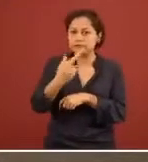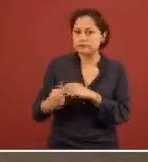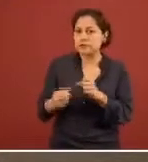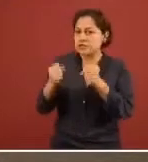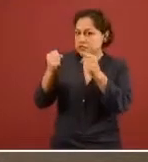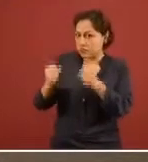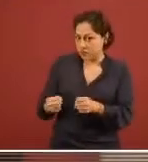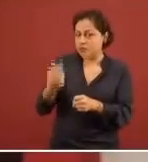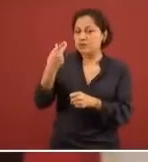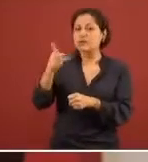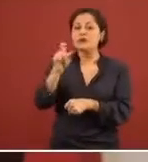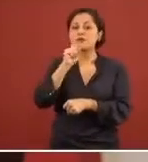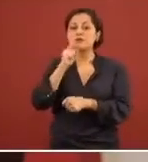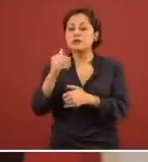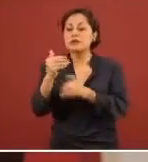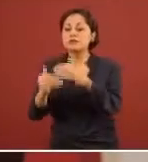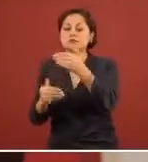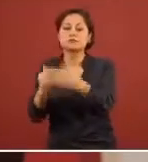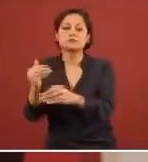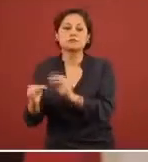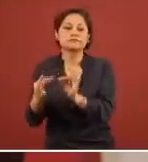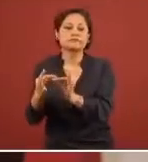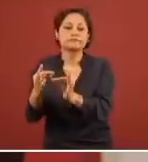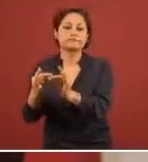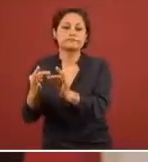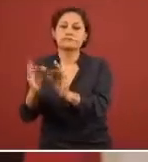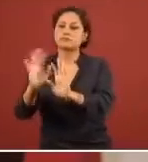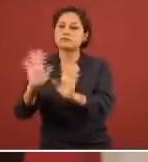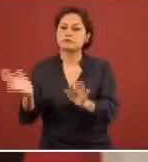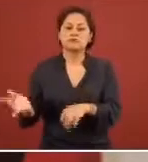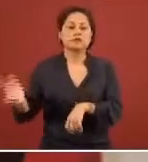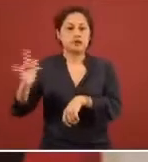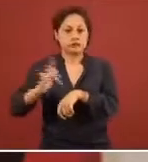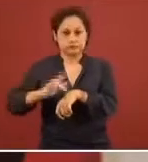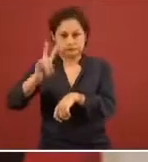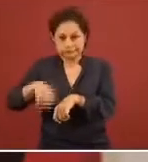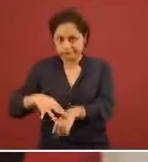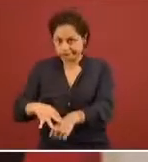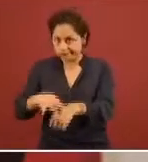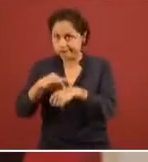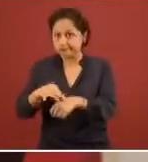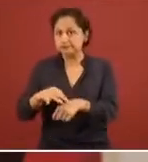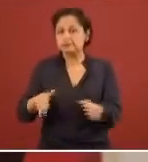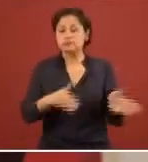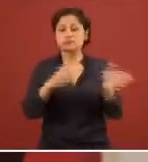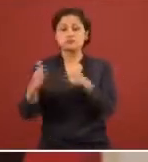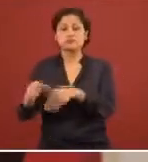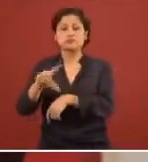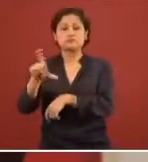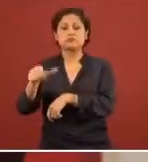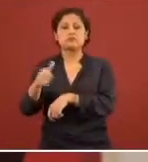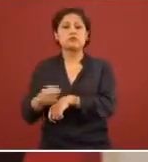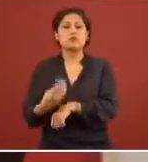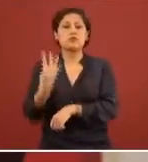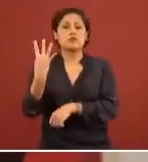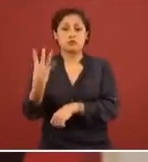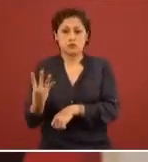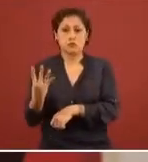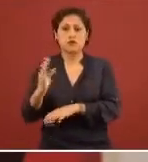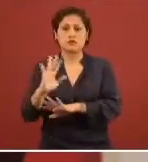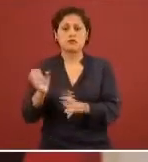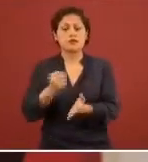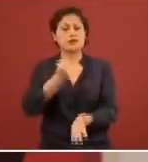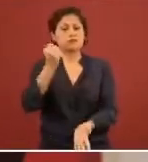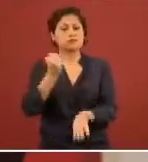eficacia en condiciones ya un poco más cercanas a las reales. Y después viene la fase 4, que es posterior a un registro